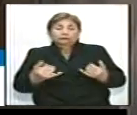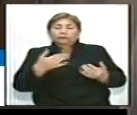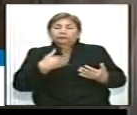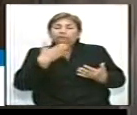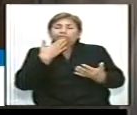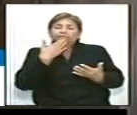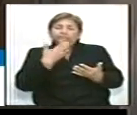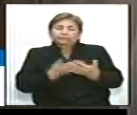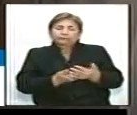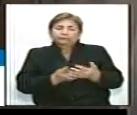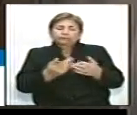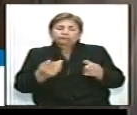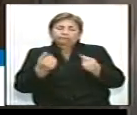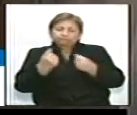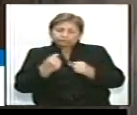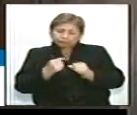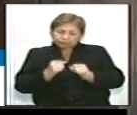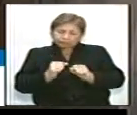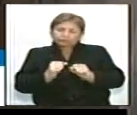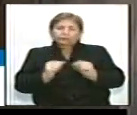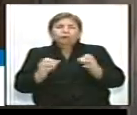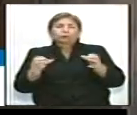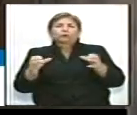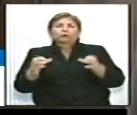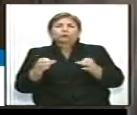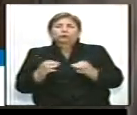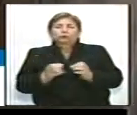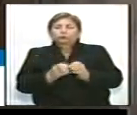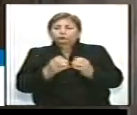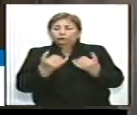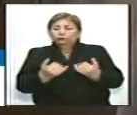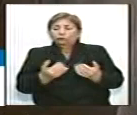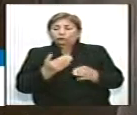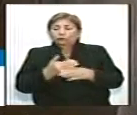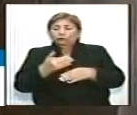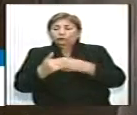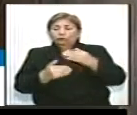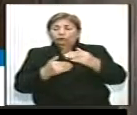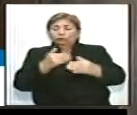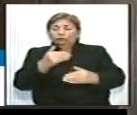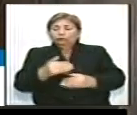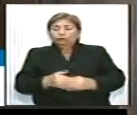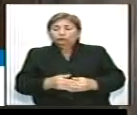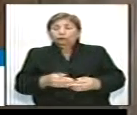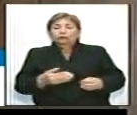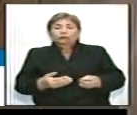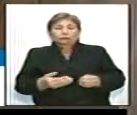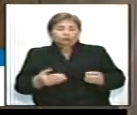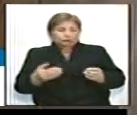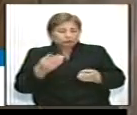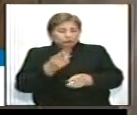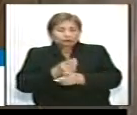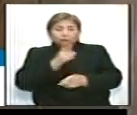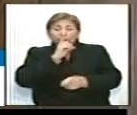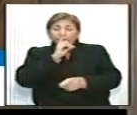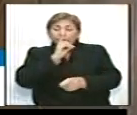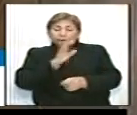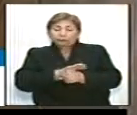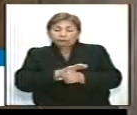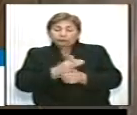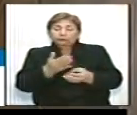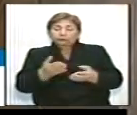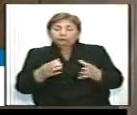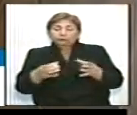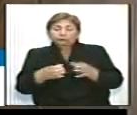agradecerles este esfuerzo que en conjunto vamos a hacer de hoy en adelante para poder lograr cumplir con las metas que como